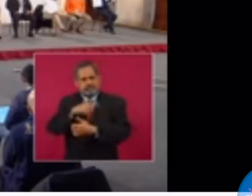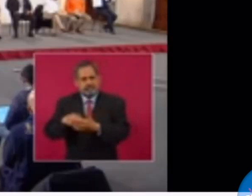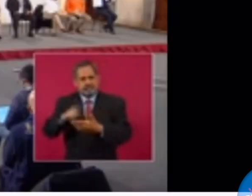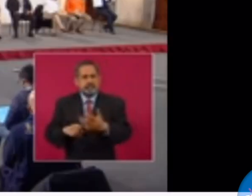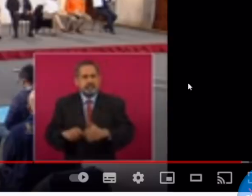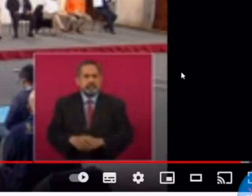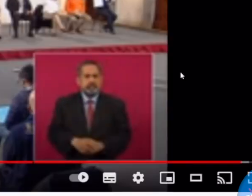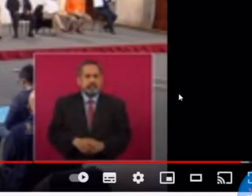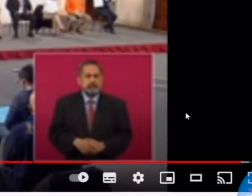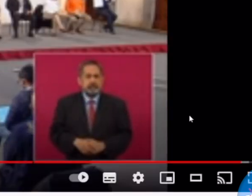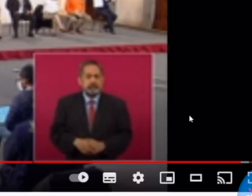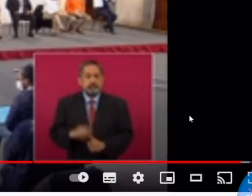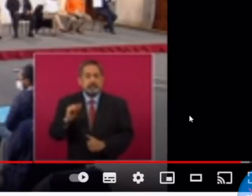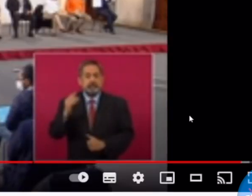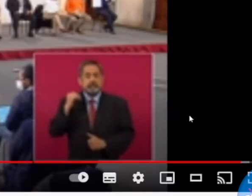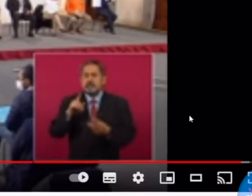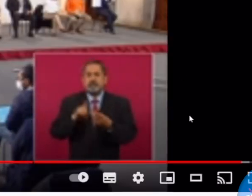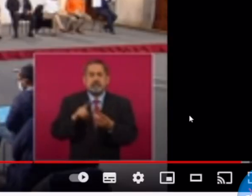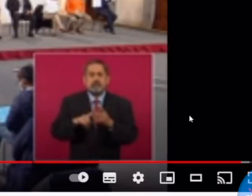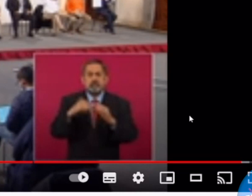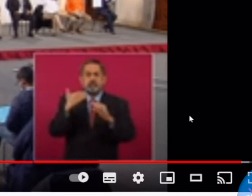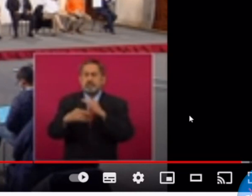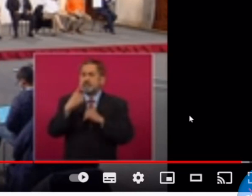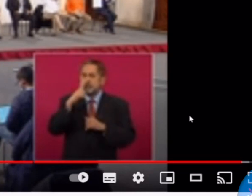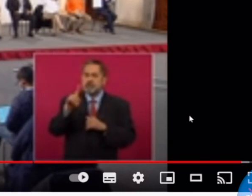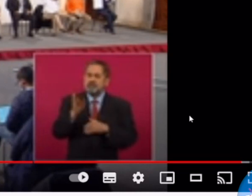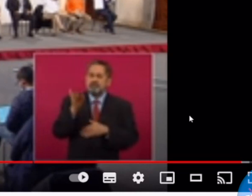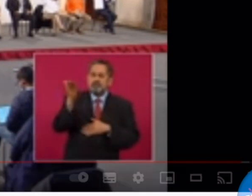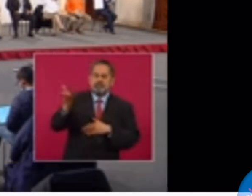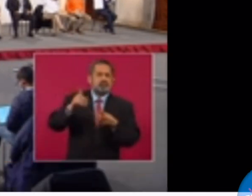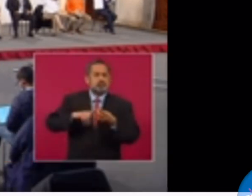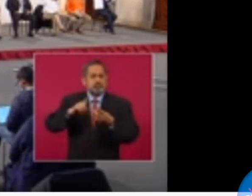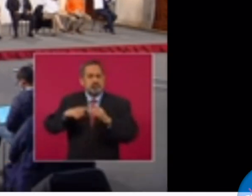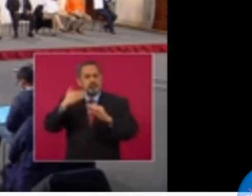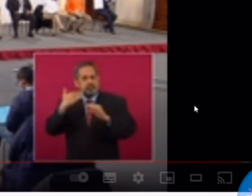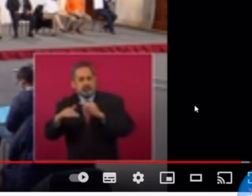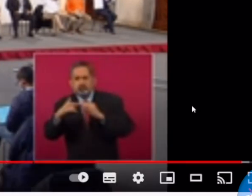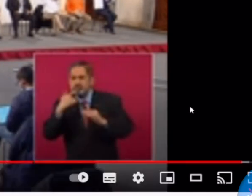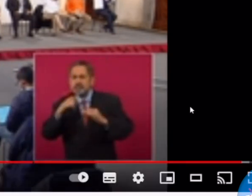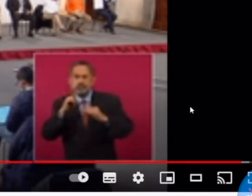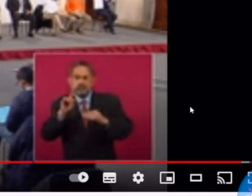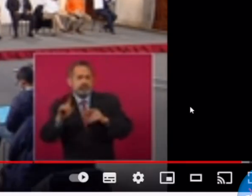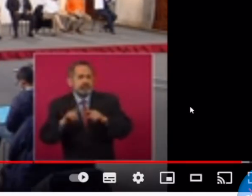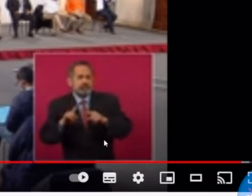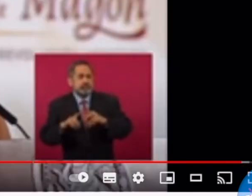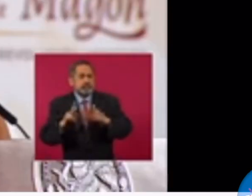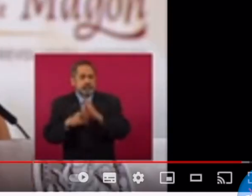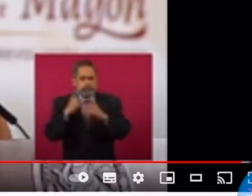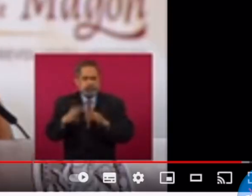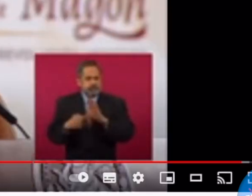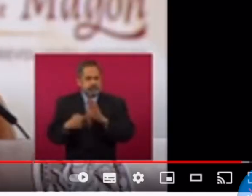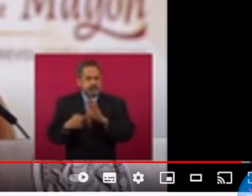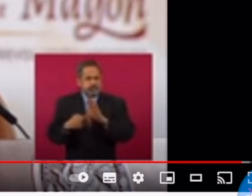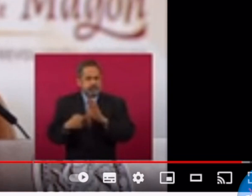electorales. Hablábamos de dónde hay que presentar denuncias y quejas. Volvemos a